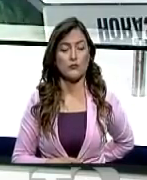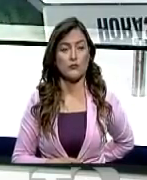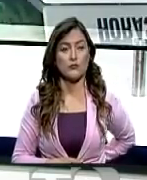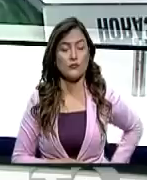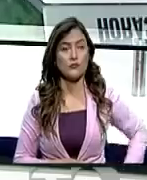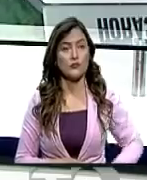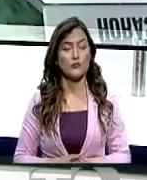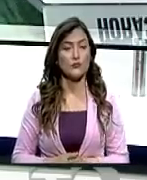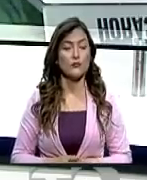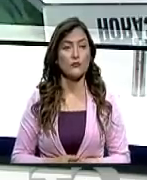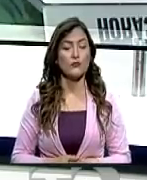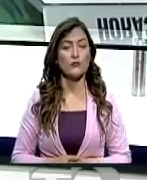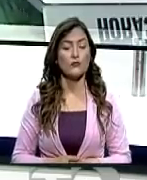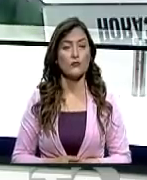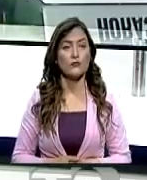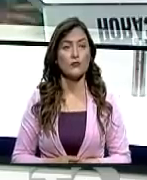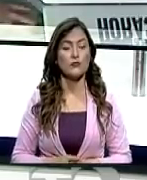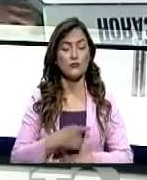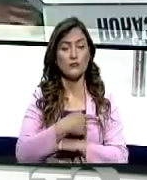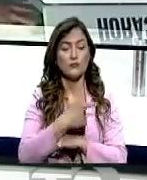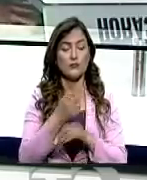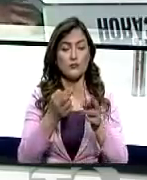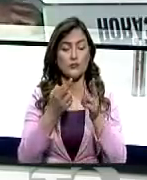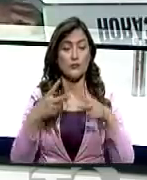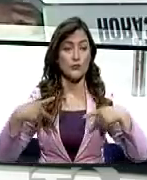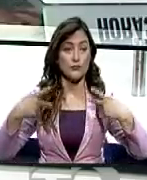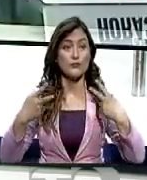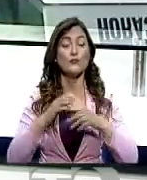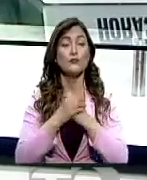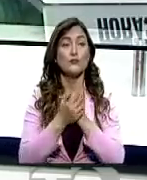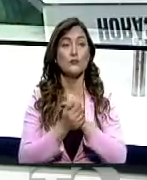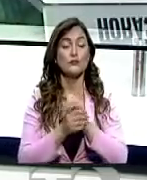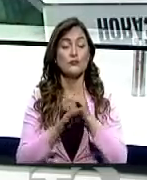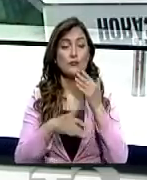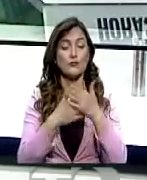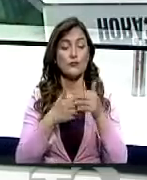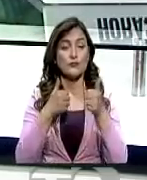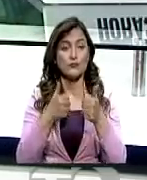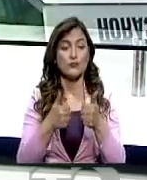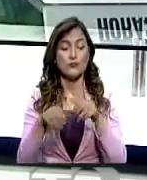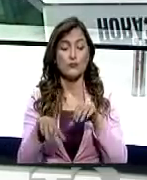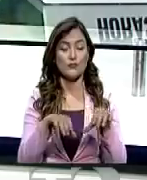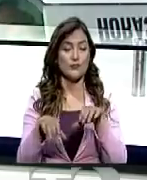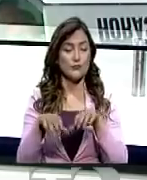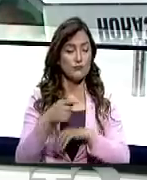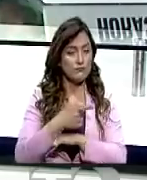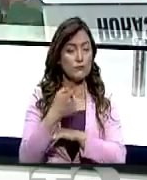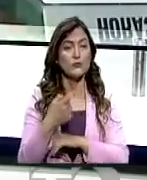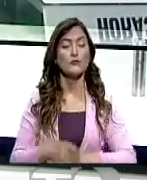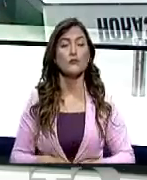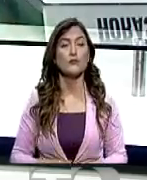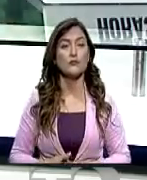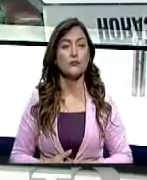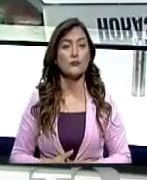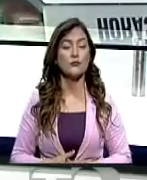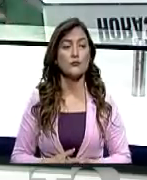energía a este día que nos regala la vida. Desde aquí queremos aprovecharle para desearle muchos éxitos en todas las actividades que emprendan. Por favor,